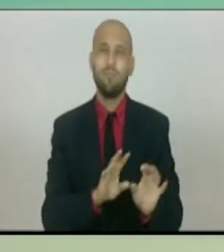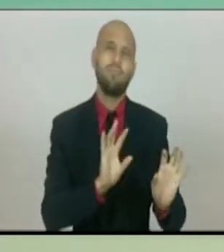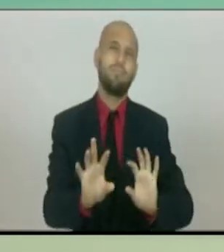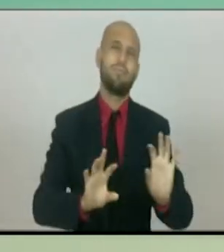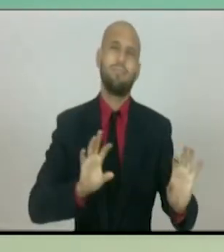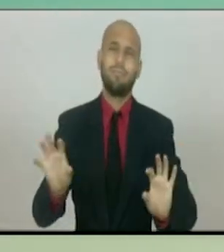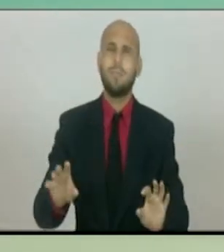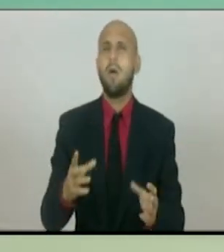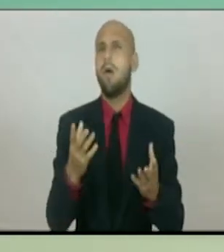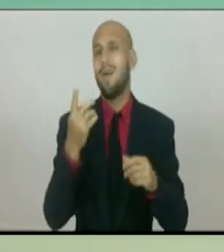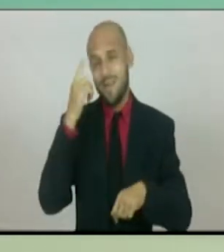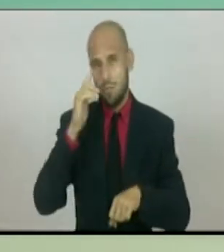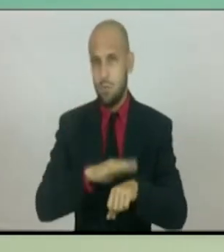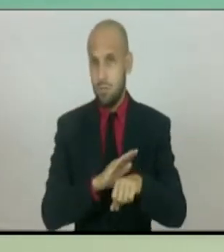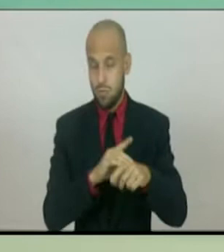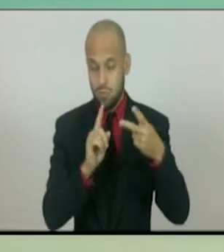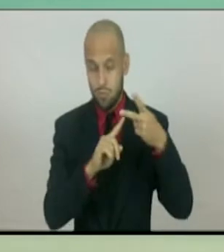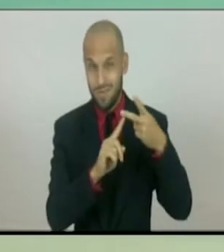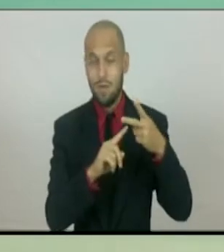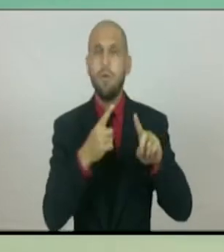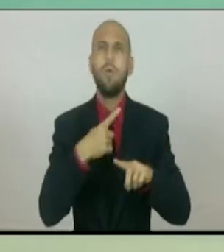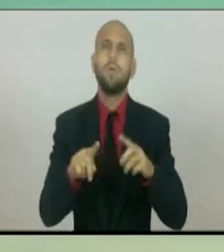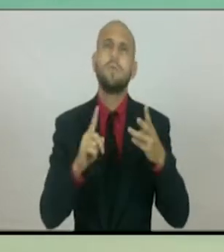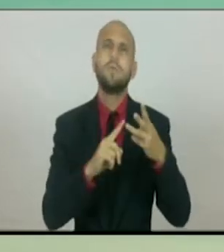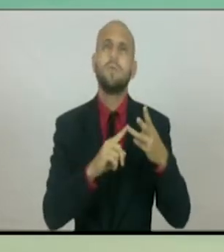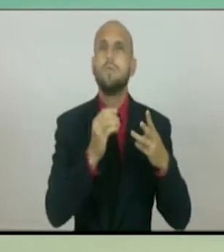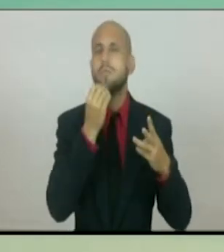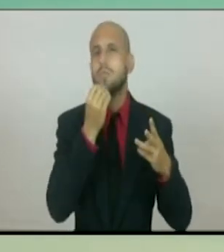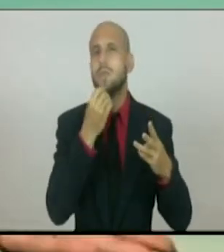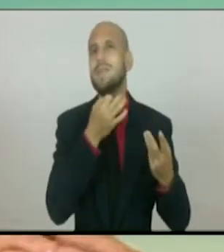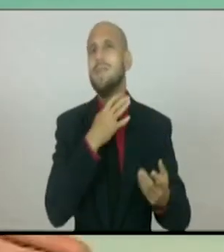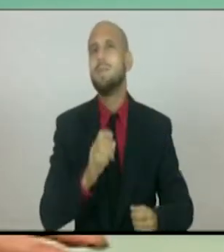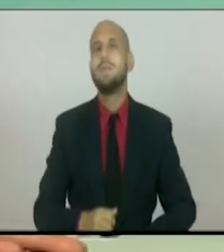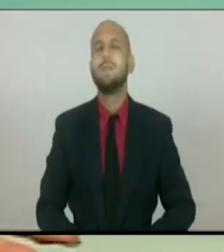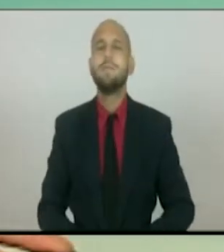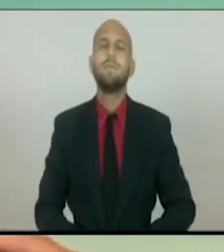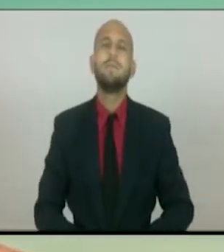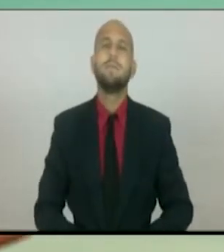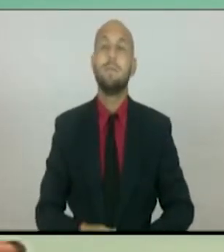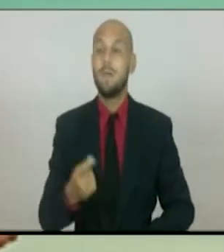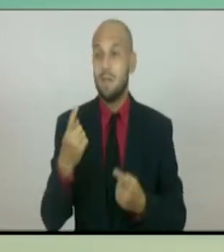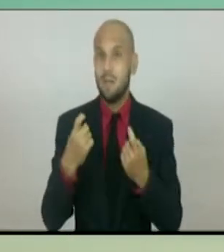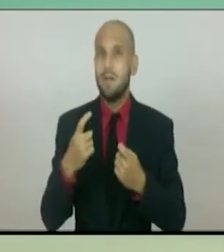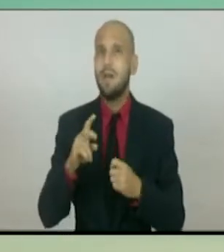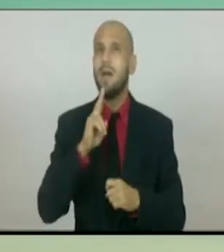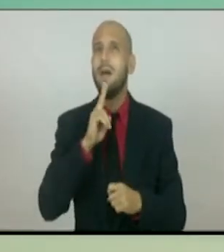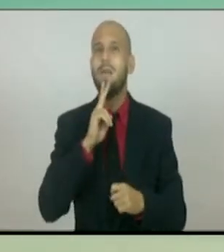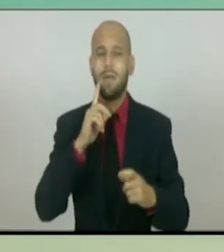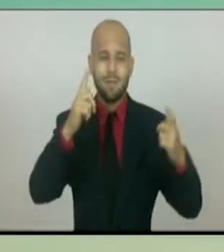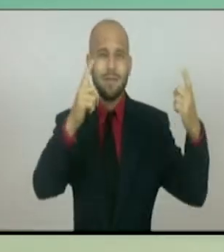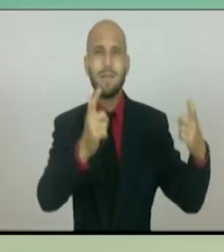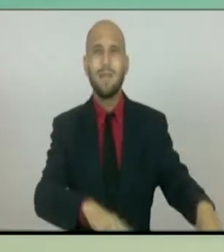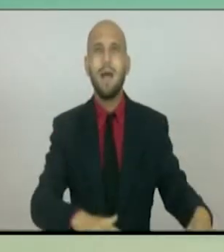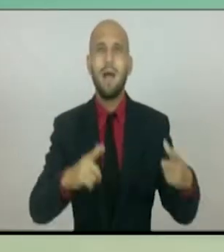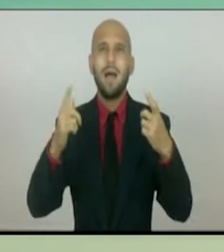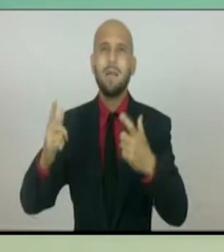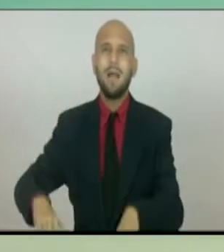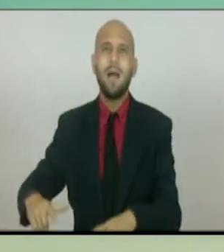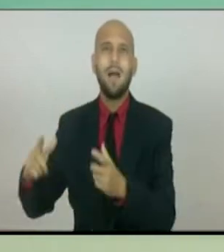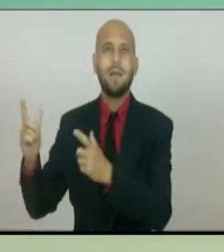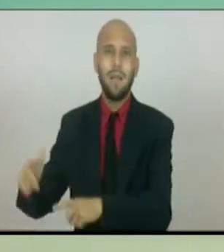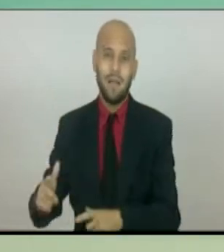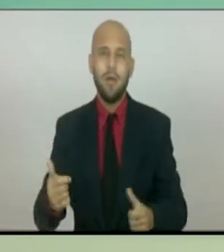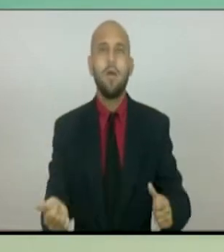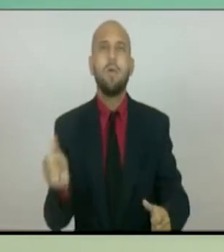haber. La necesidad, por ejemplo, de almacenar agua cuando no la tenemos las 24